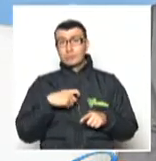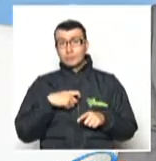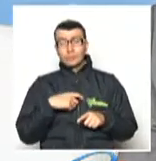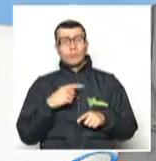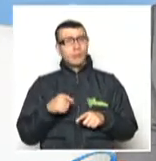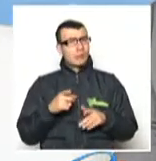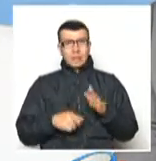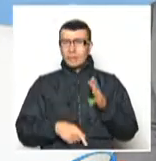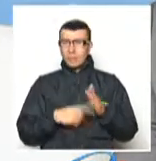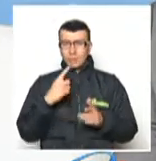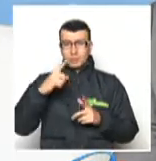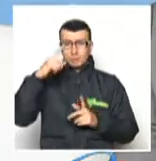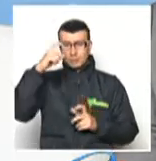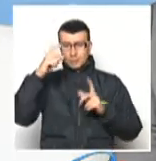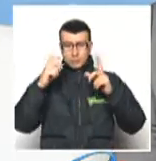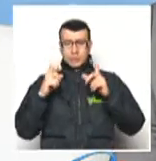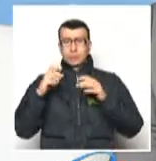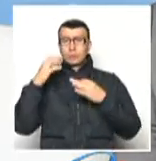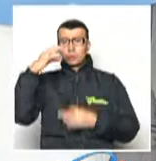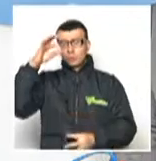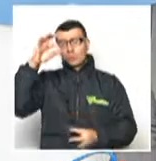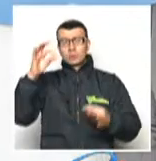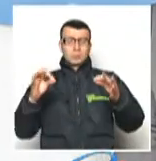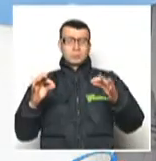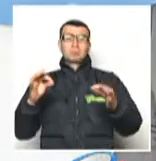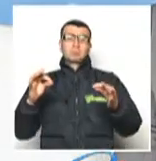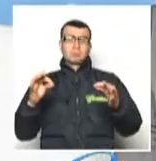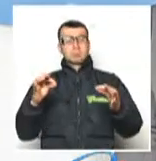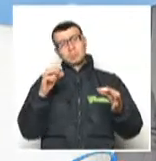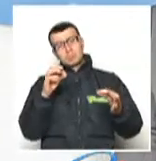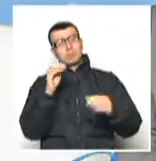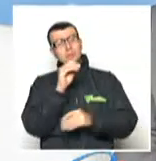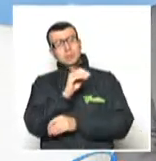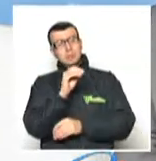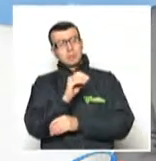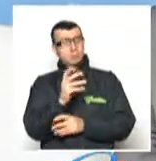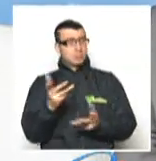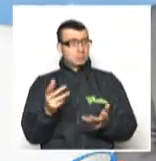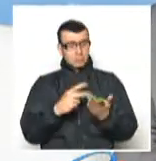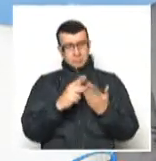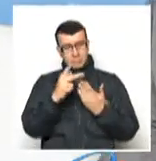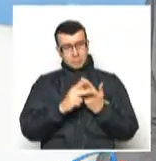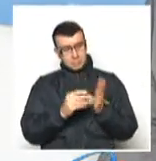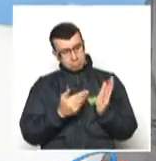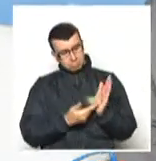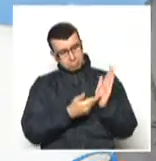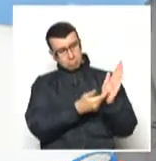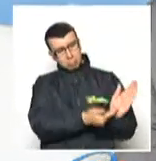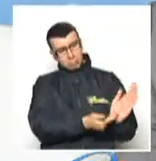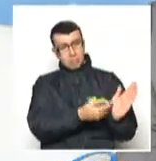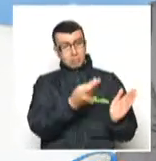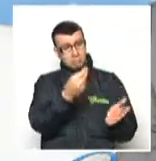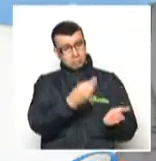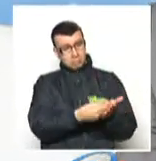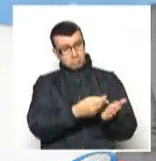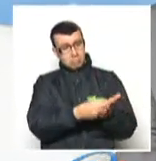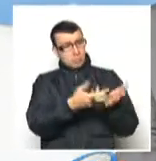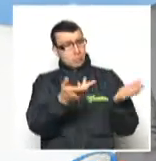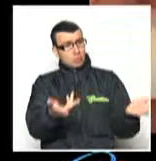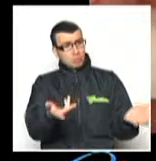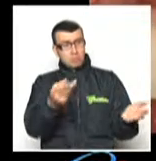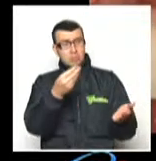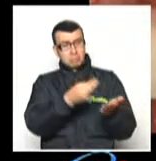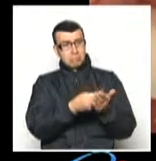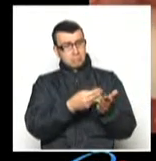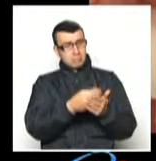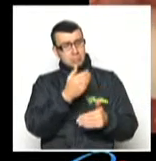radiografías inmediatamente. Le damos un diagnóstico al paciente, le damos un plan de tratamiento, unas formas de pago y unas formas de